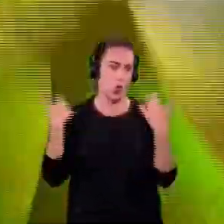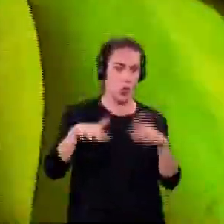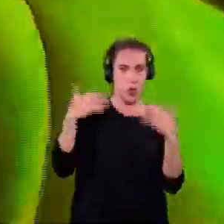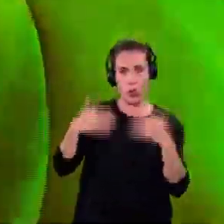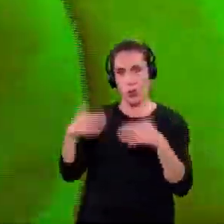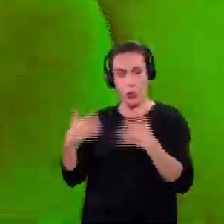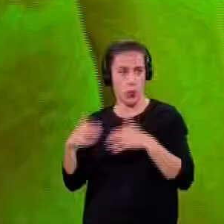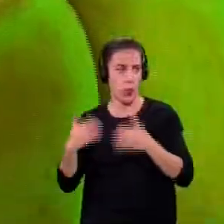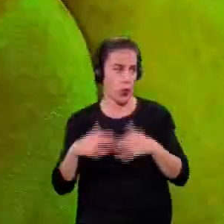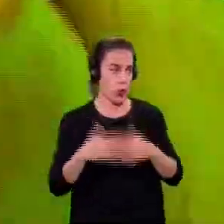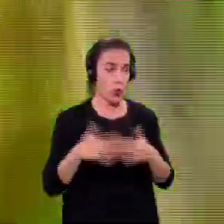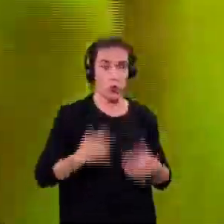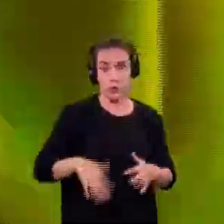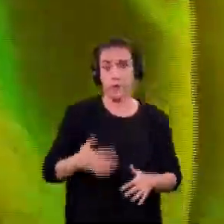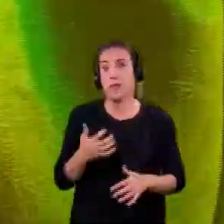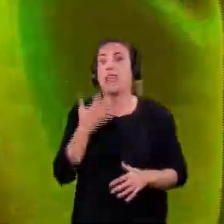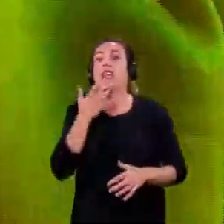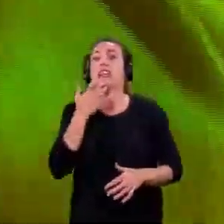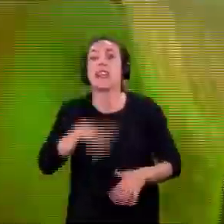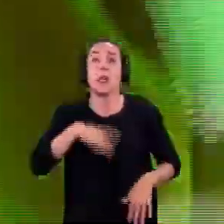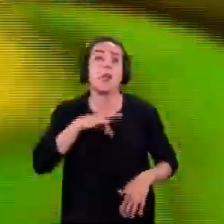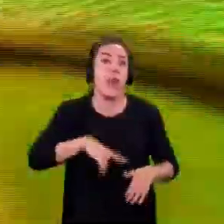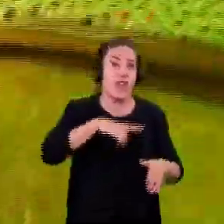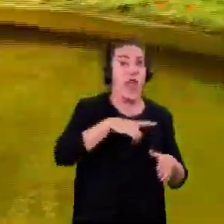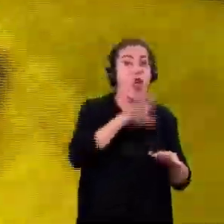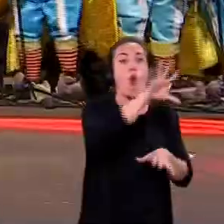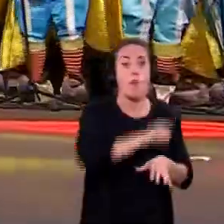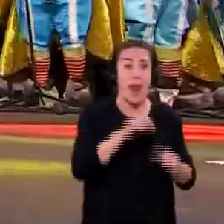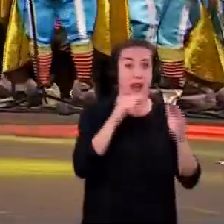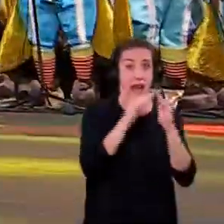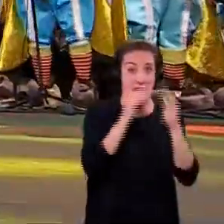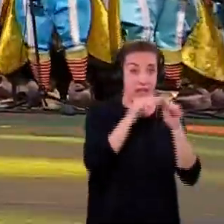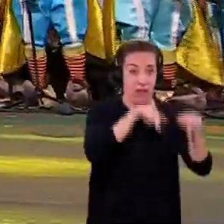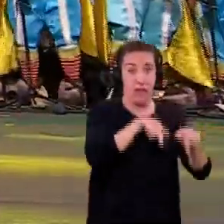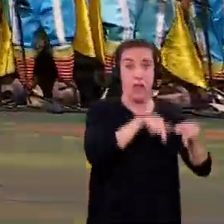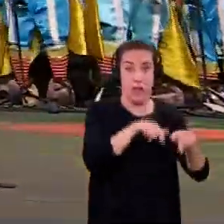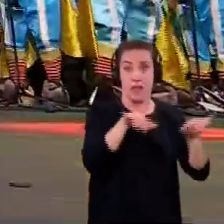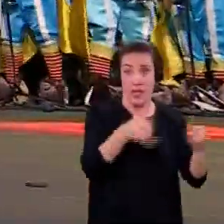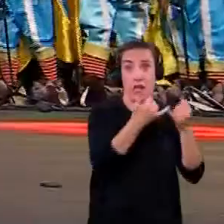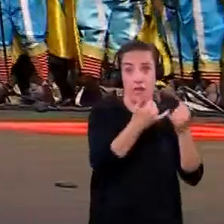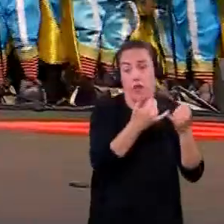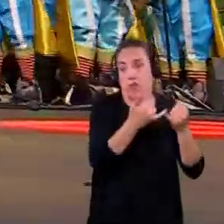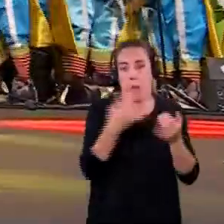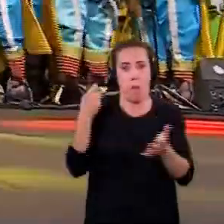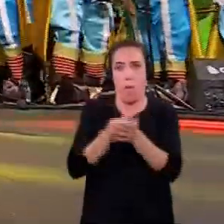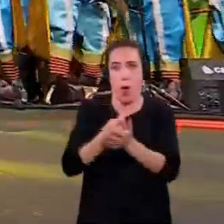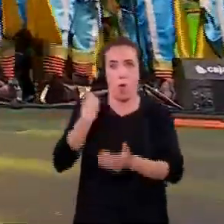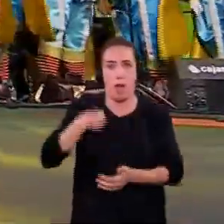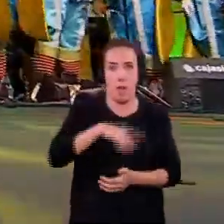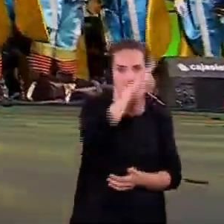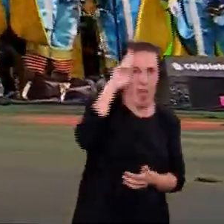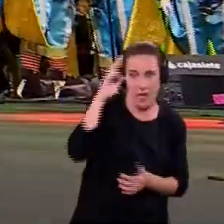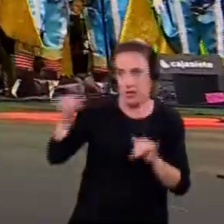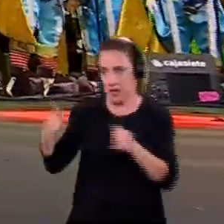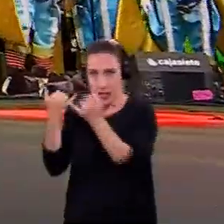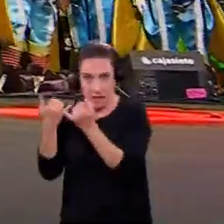se meta a comprar una vivienda aquí. Pago coño yo lo mismo en Tenerife que en